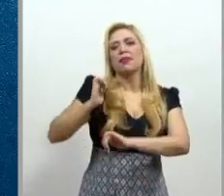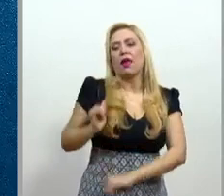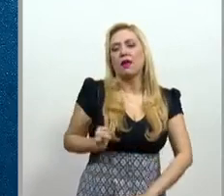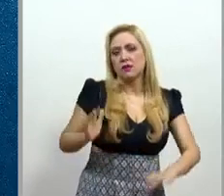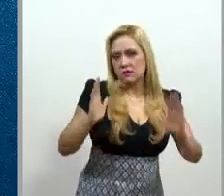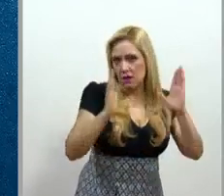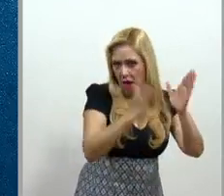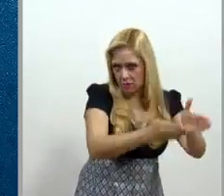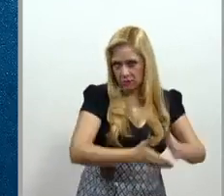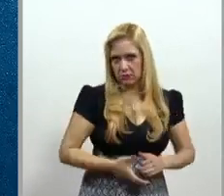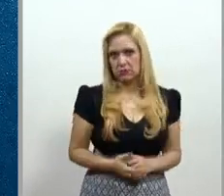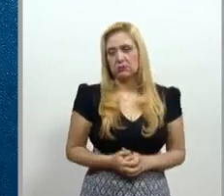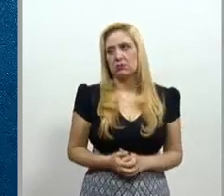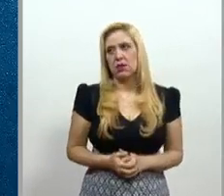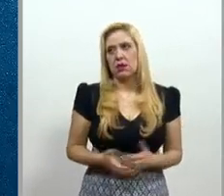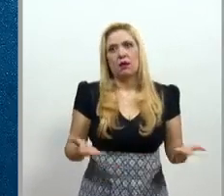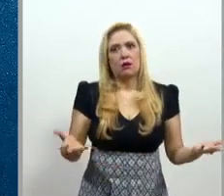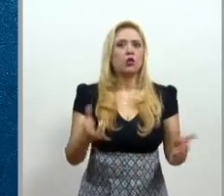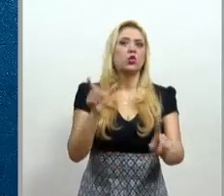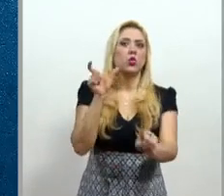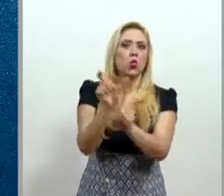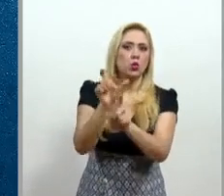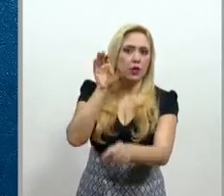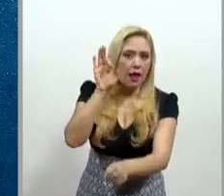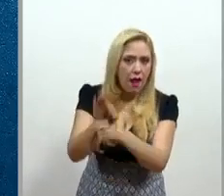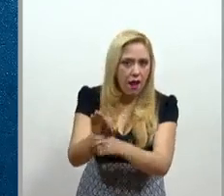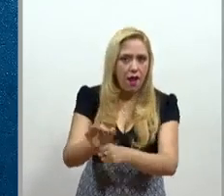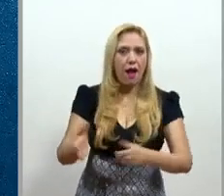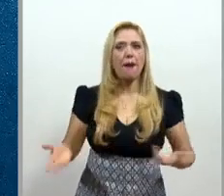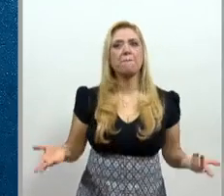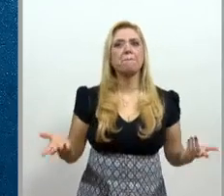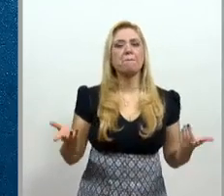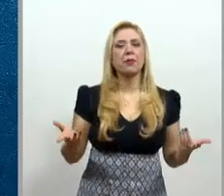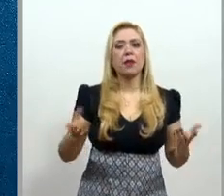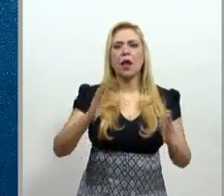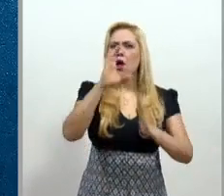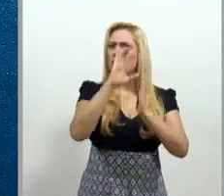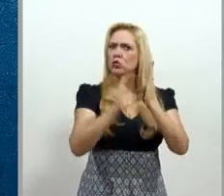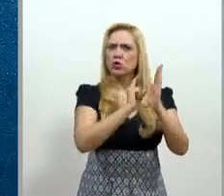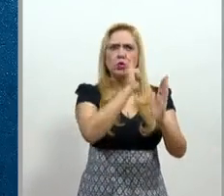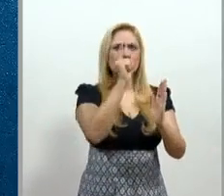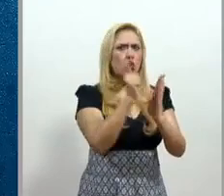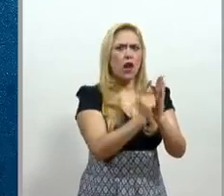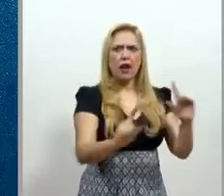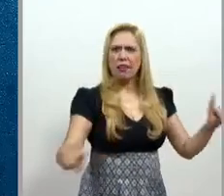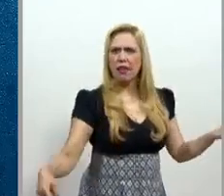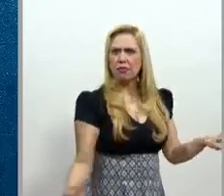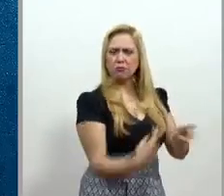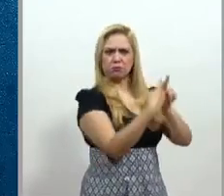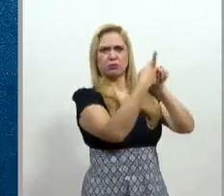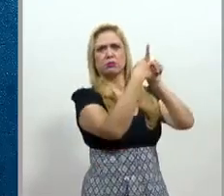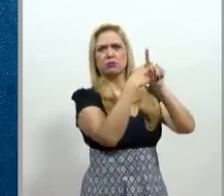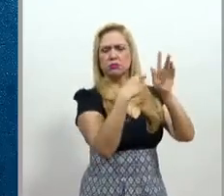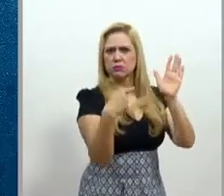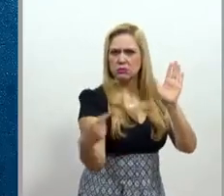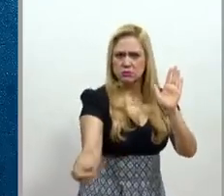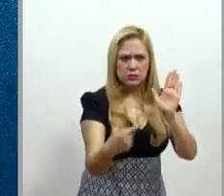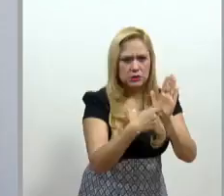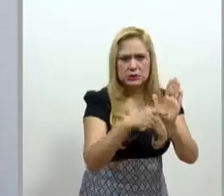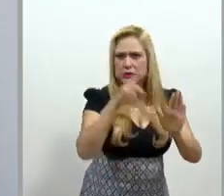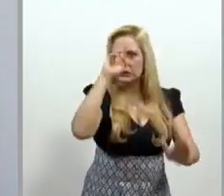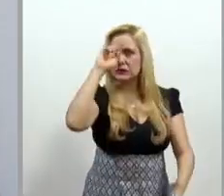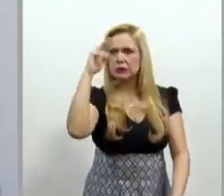ejemplo, la acción de tutela o la acción de inconstitucionalidad. en donde en diversos casos, tanto